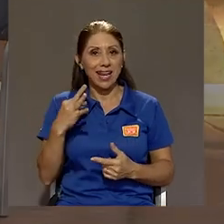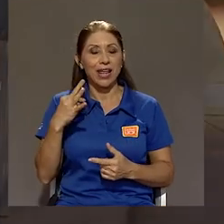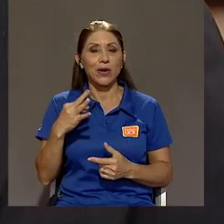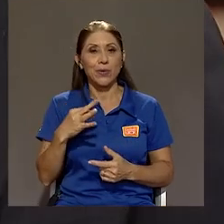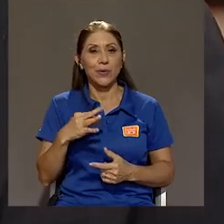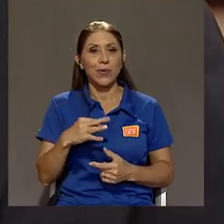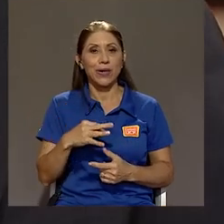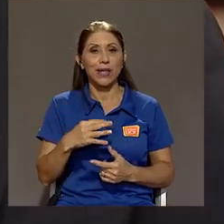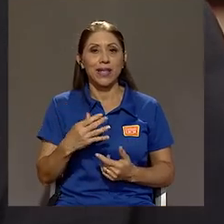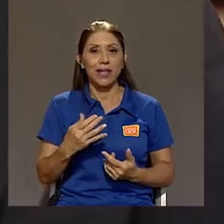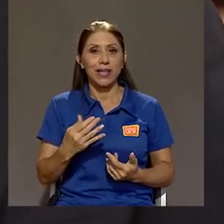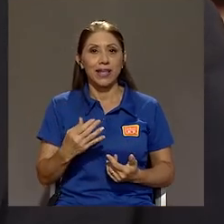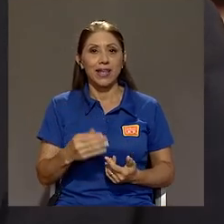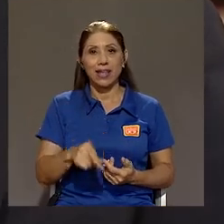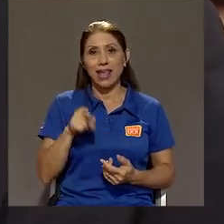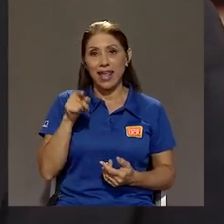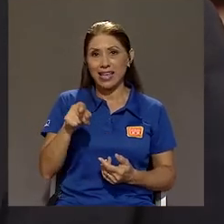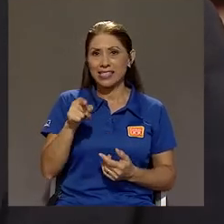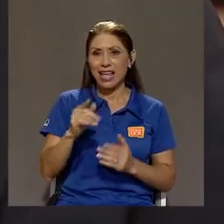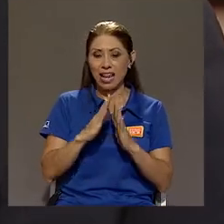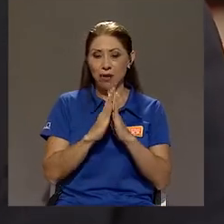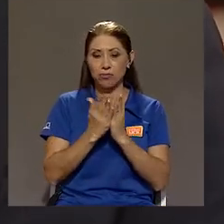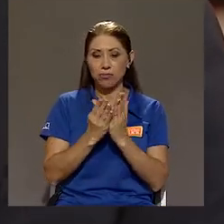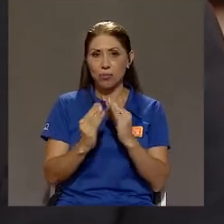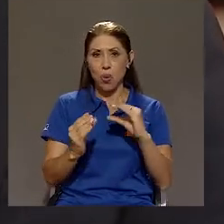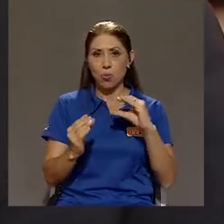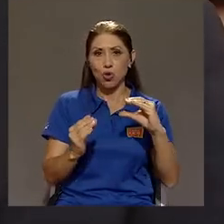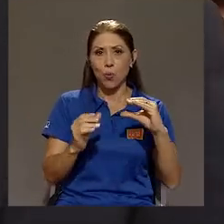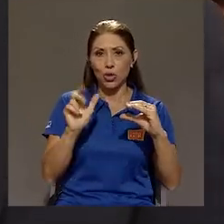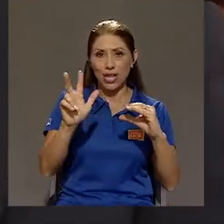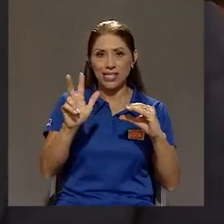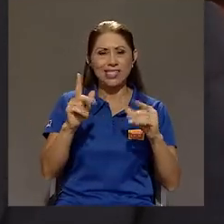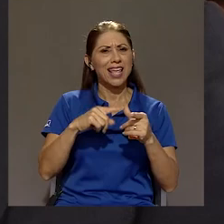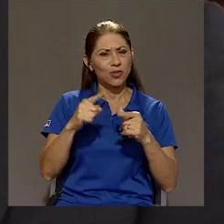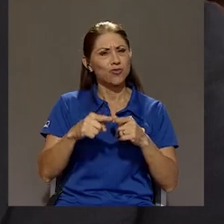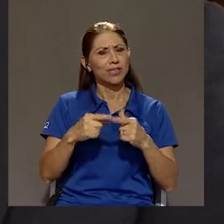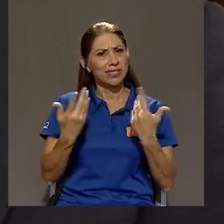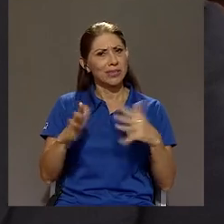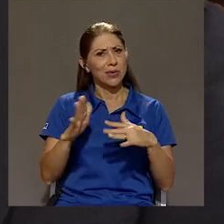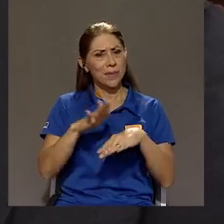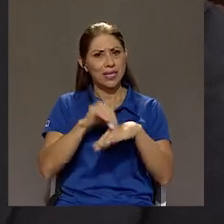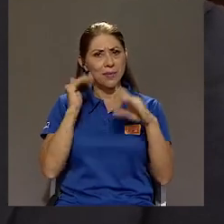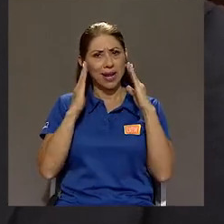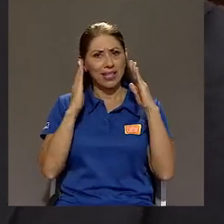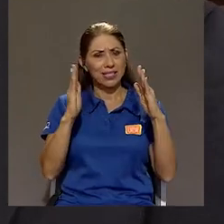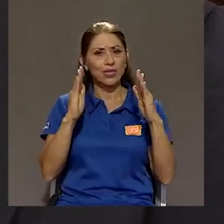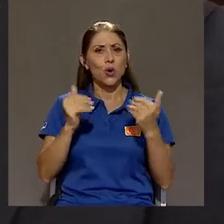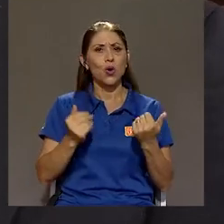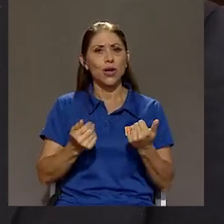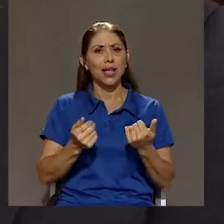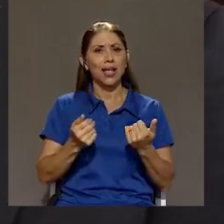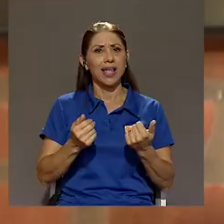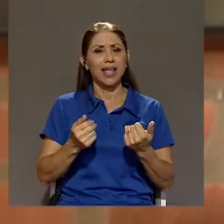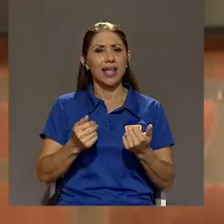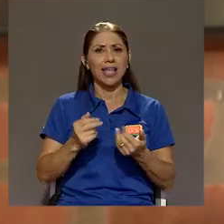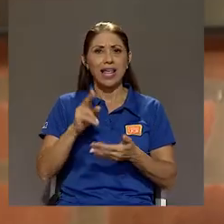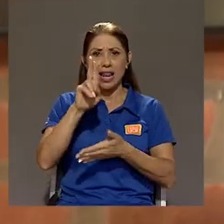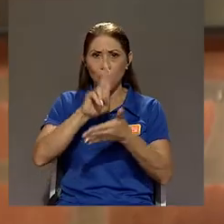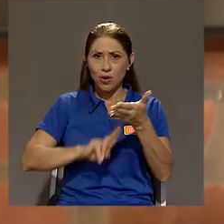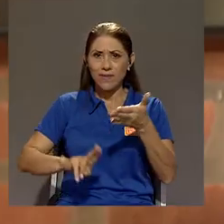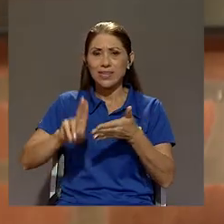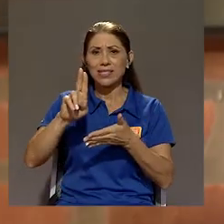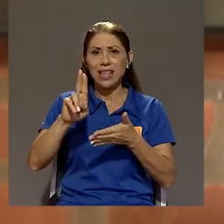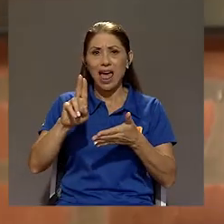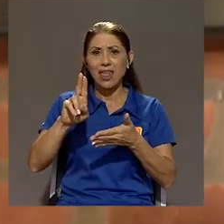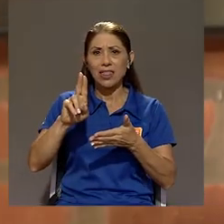y entonces creo que era el tomo 3, de manera que me llama la atención que la Universidad Nacional, por